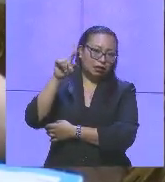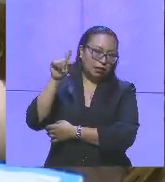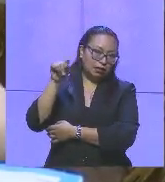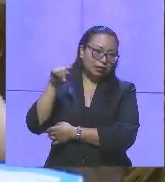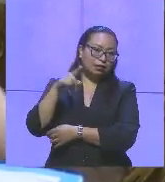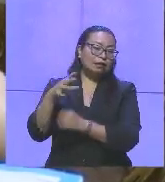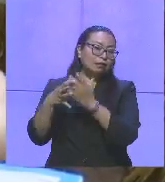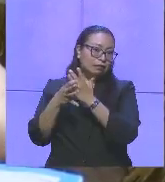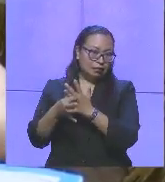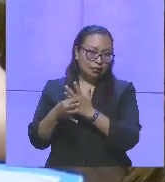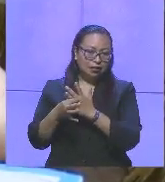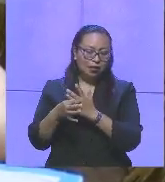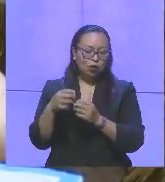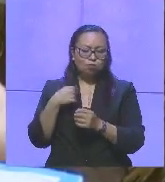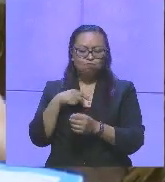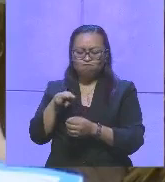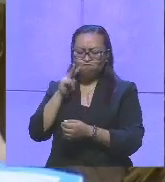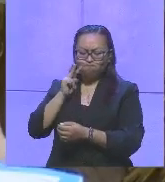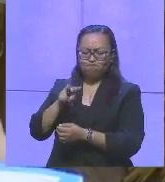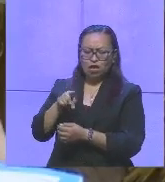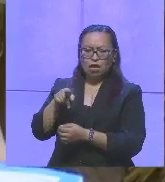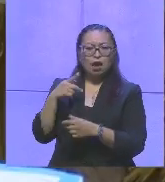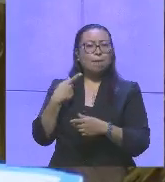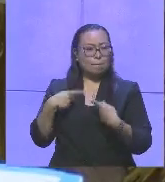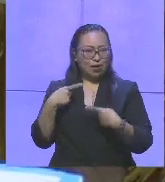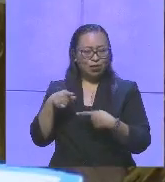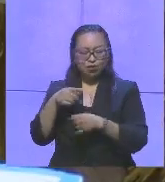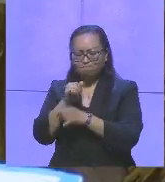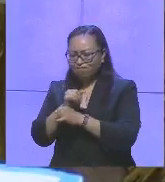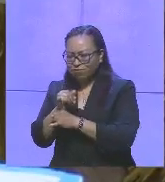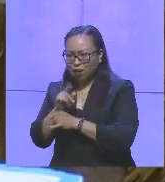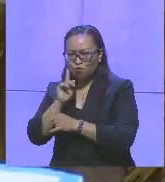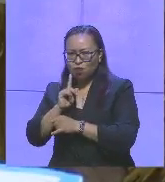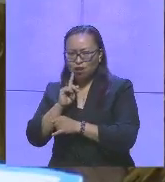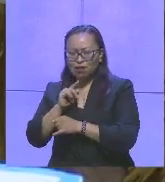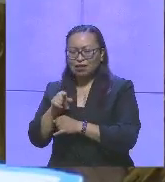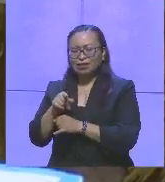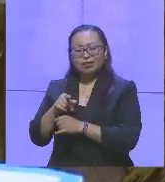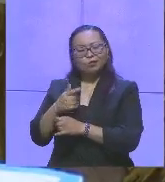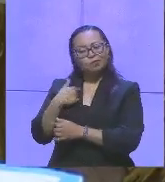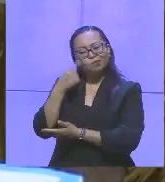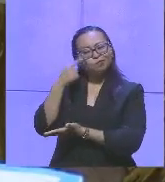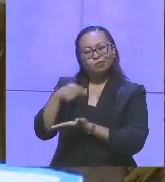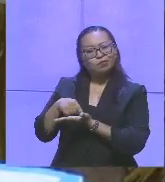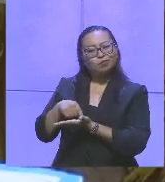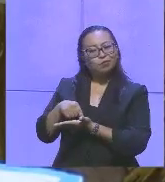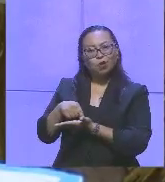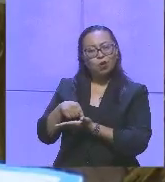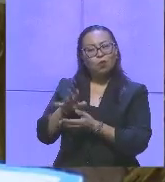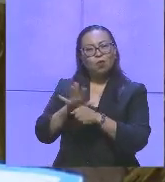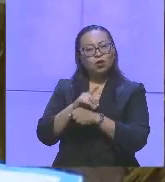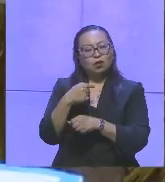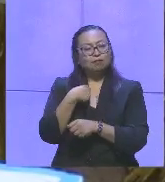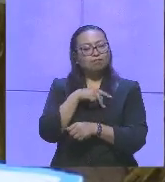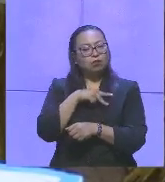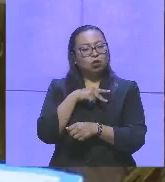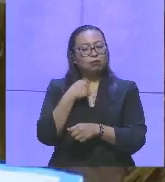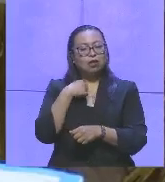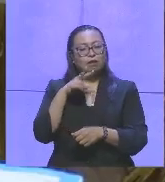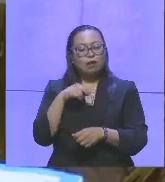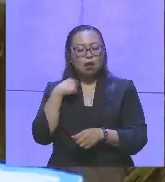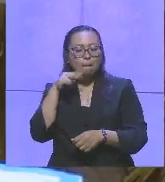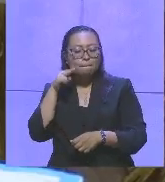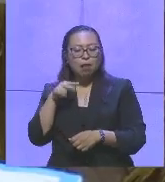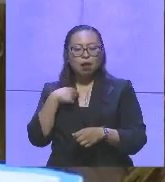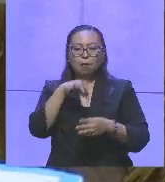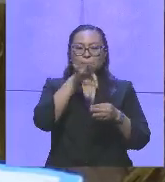que hace la investigadora en este libro. Yo tuve una postura minoritaria en la sesión del Consejo General, que después